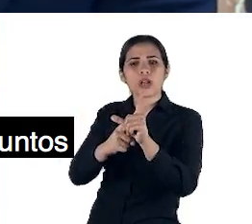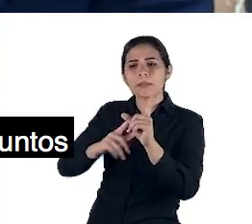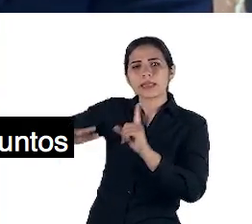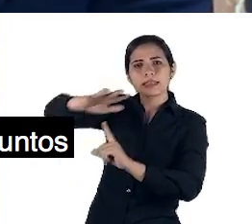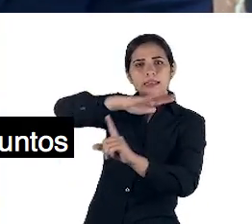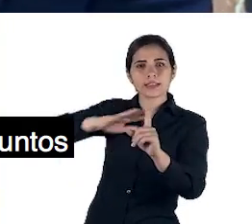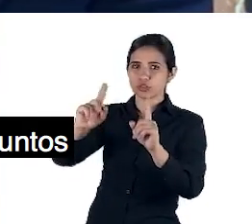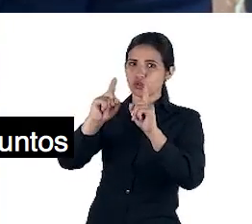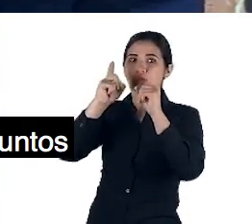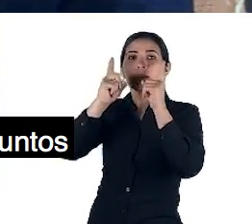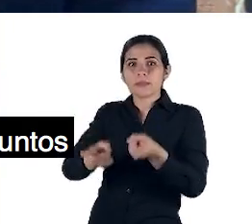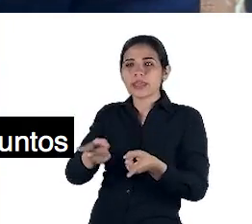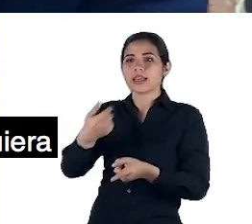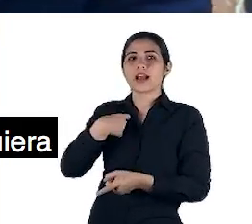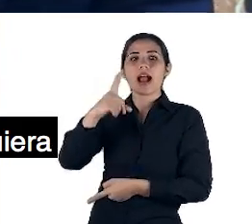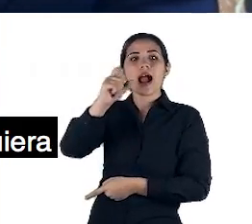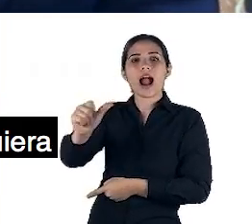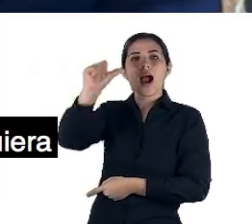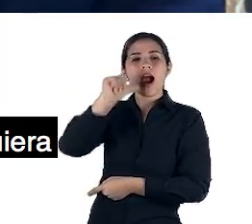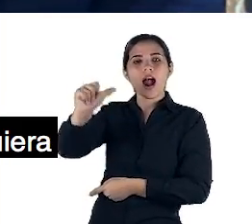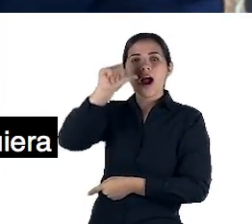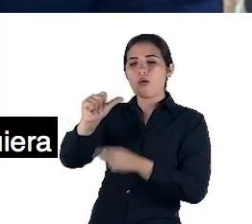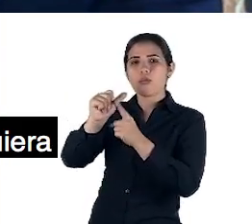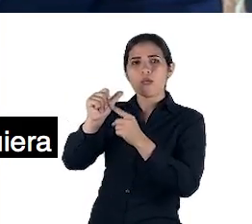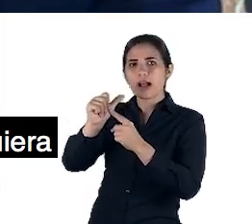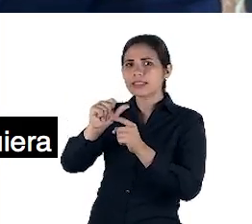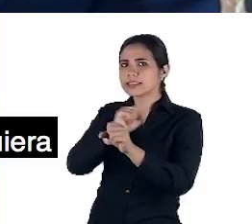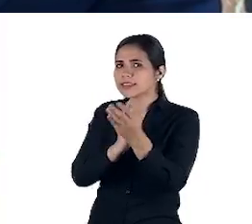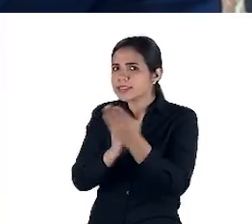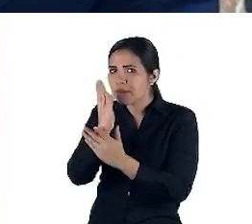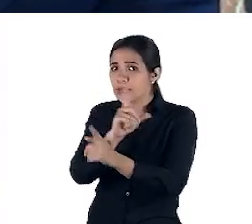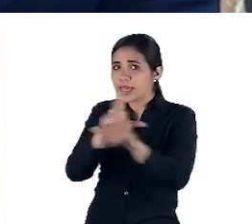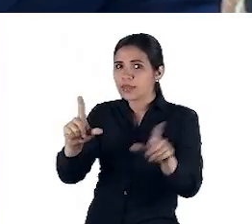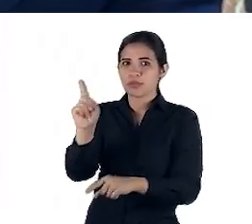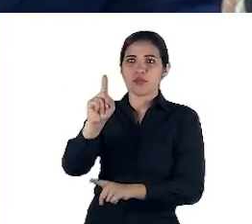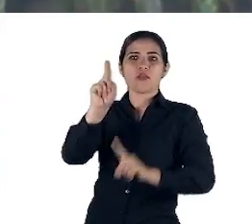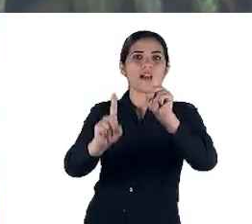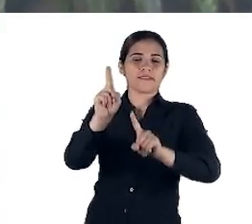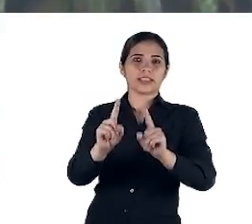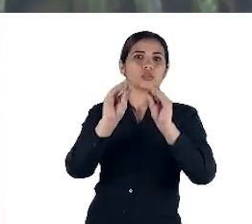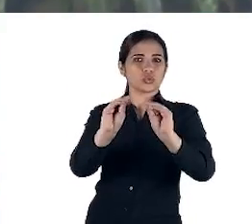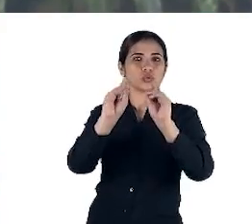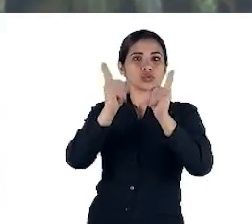que... hoy es uno de los puntos fundamentales, me parece, muchas afecciones que ni siquiera nos damos cuenta. Sí.